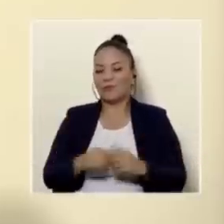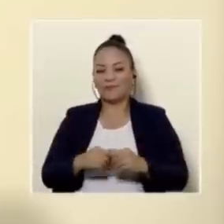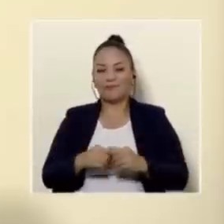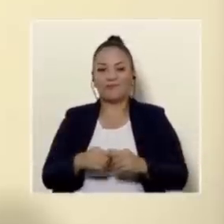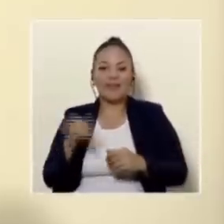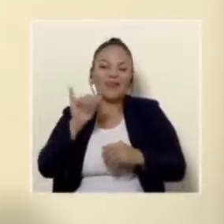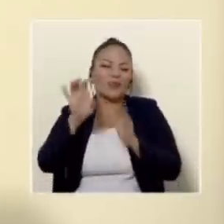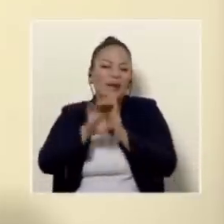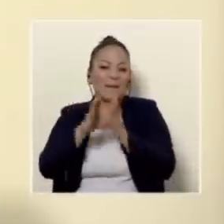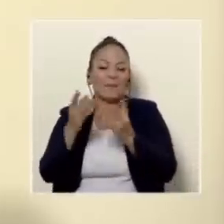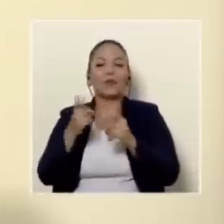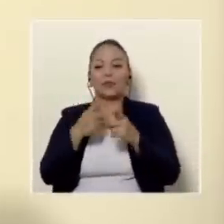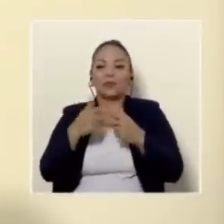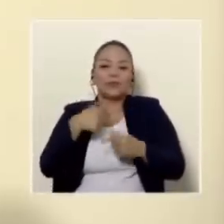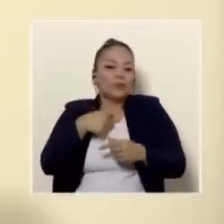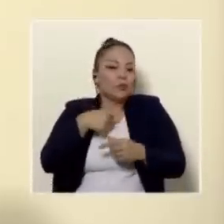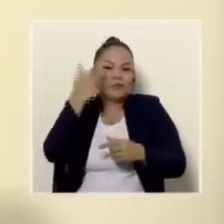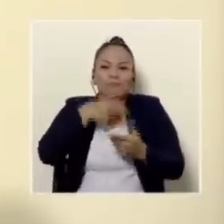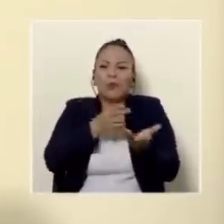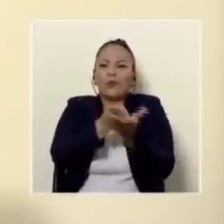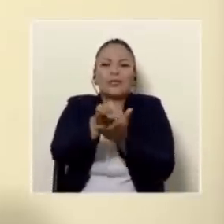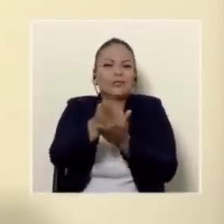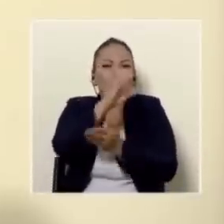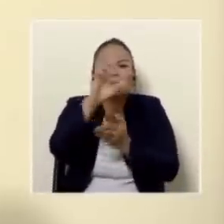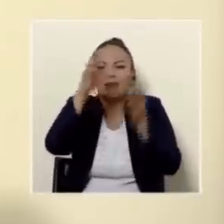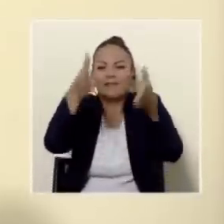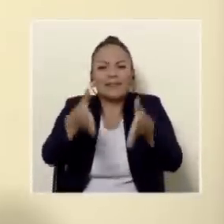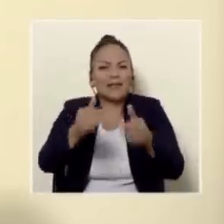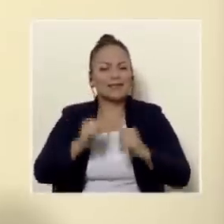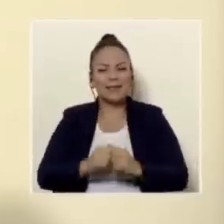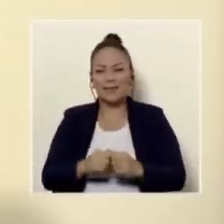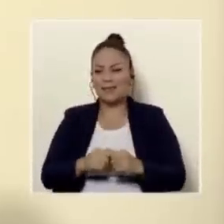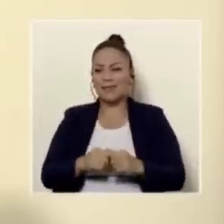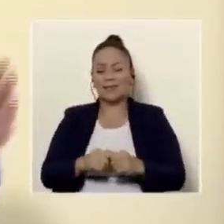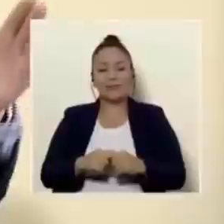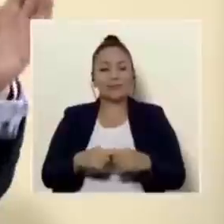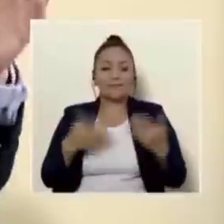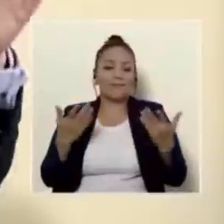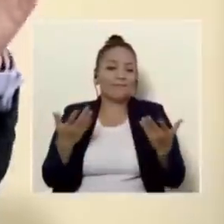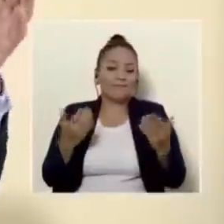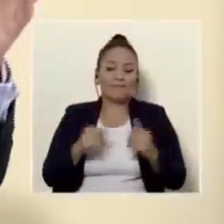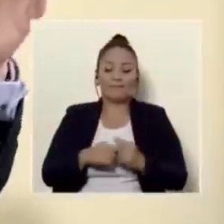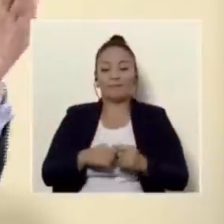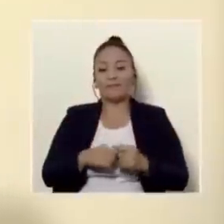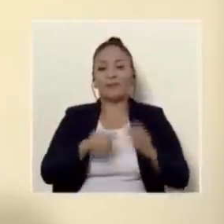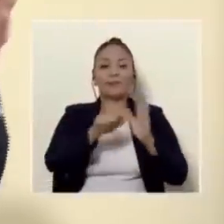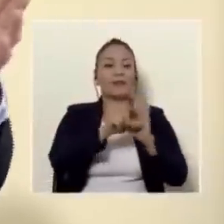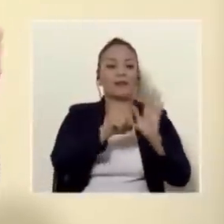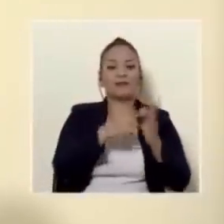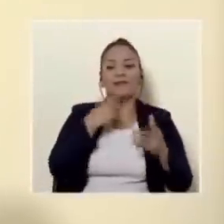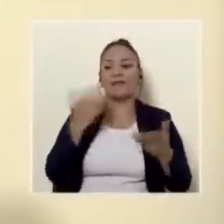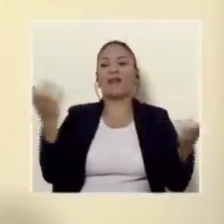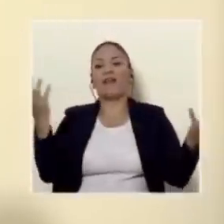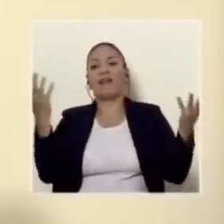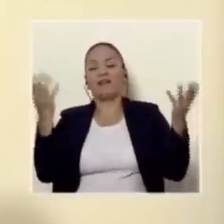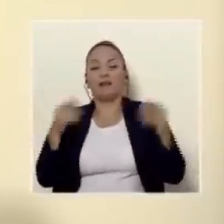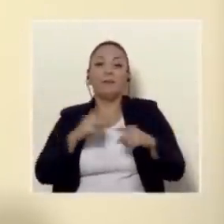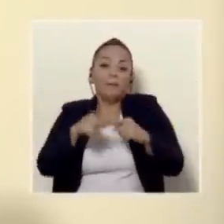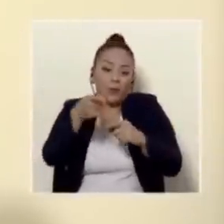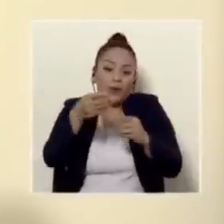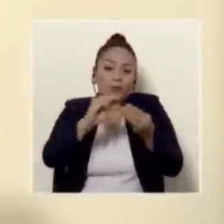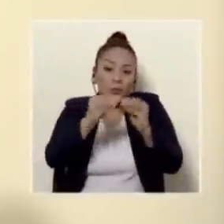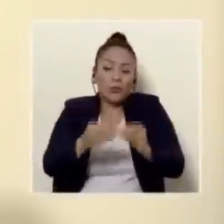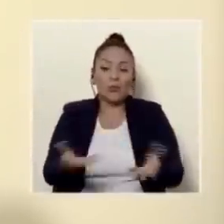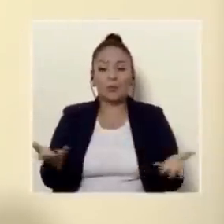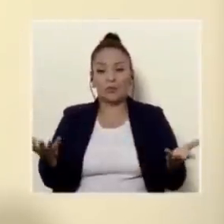y yo he sido muy franco con los costarricenses, y la asamblea más bien nos dice, bueno, ahí están los